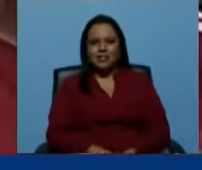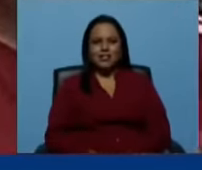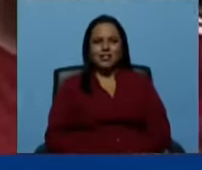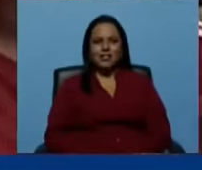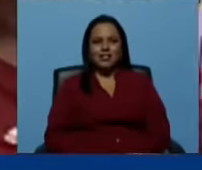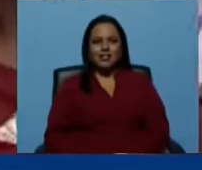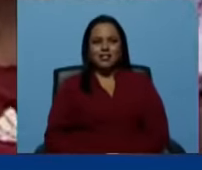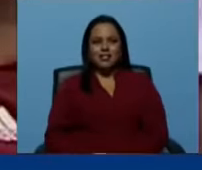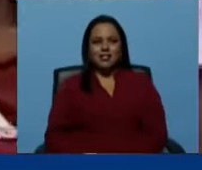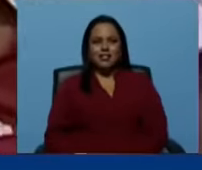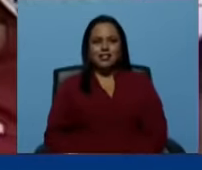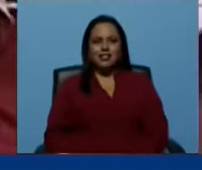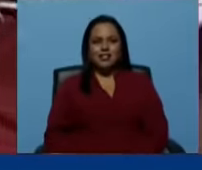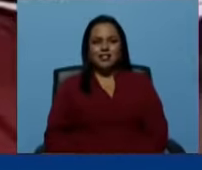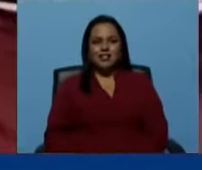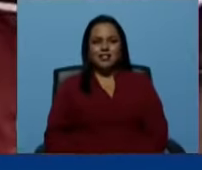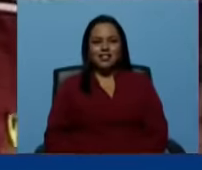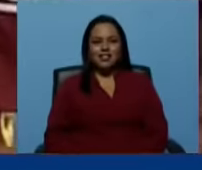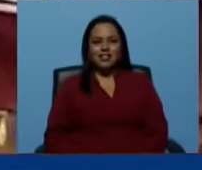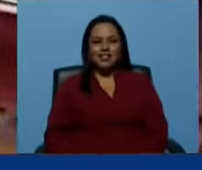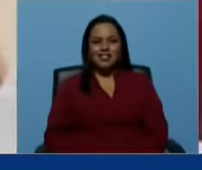camino.